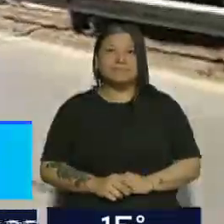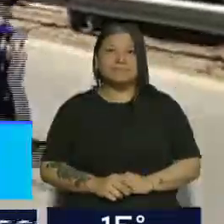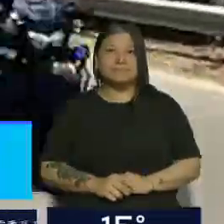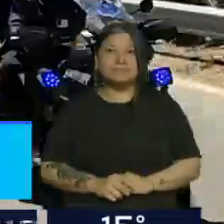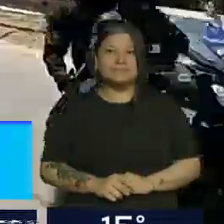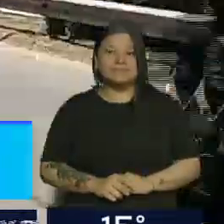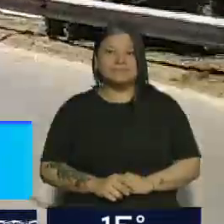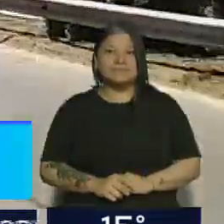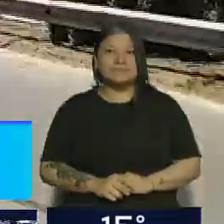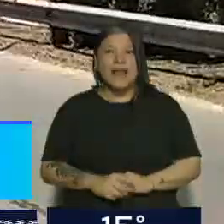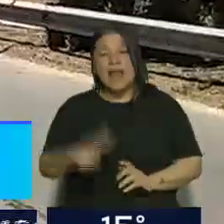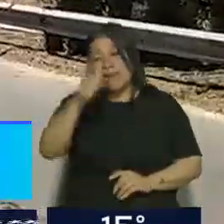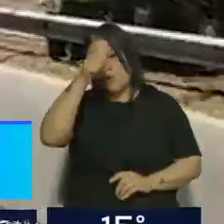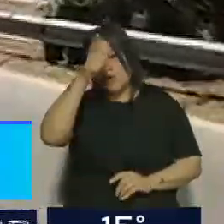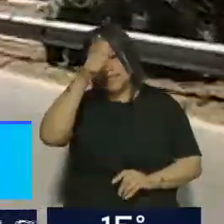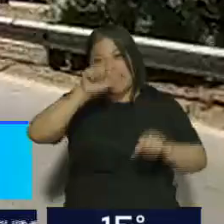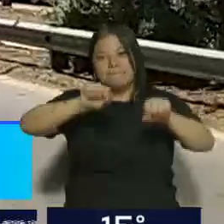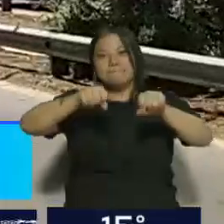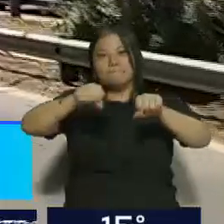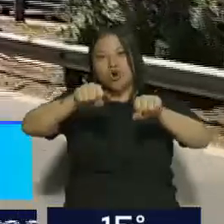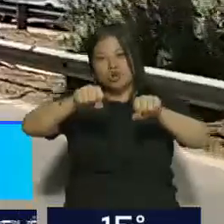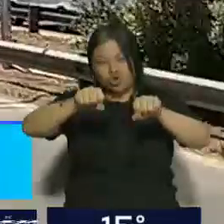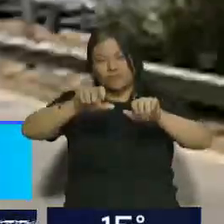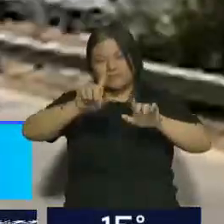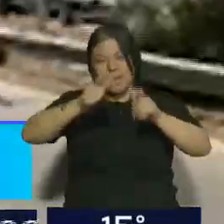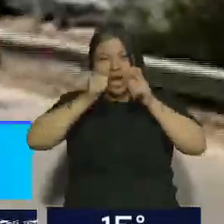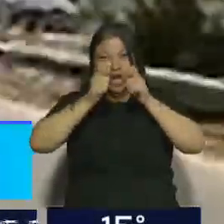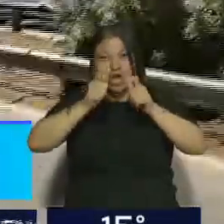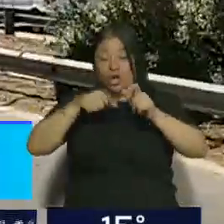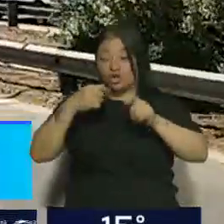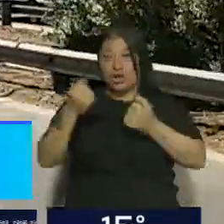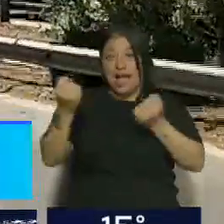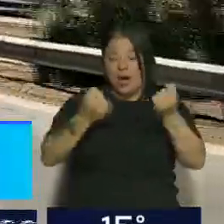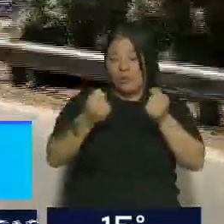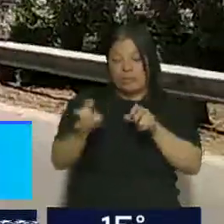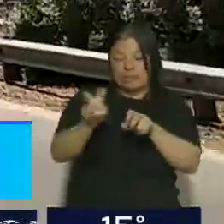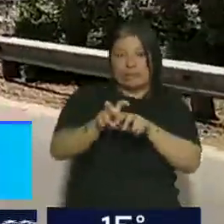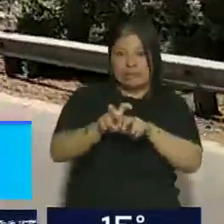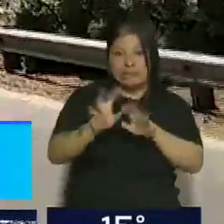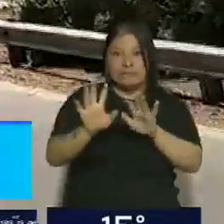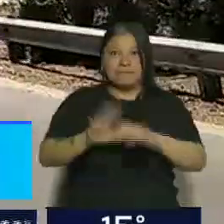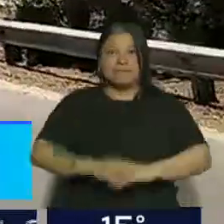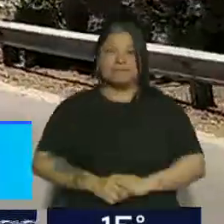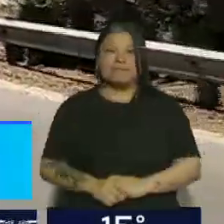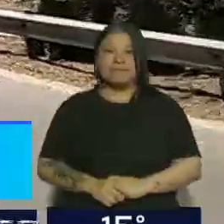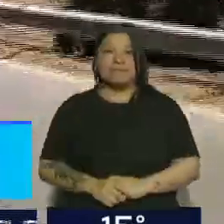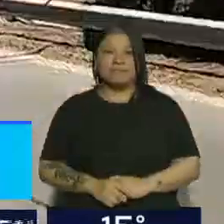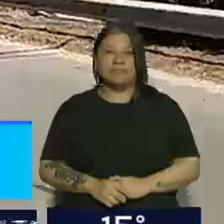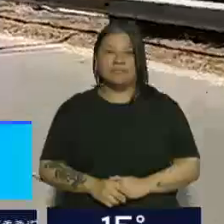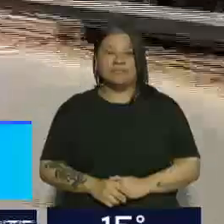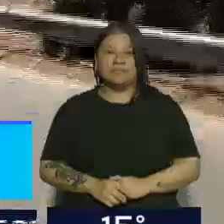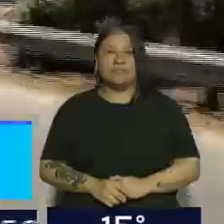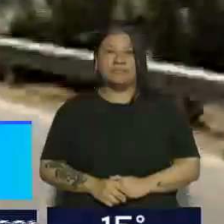Mirá la policía pidiendo, claro. Nosotros estamos agarraditos al costado del auto. Pero pasan los policías pidiendo que no